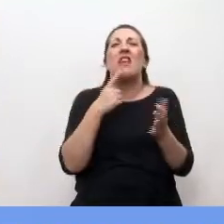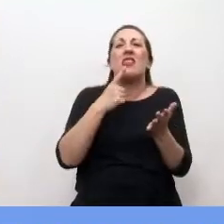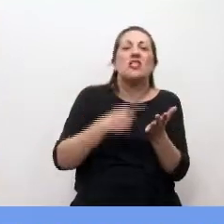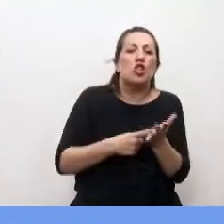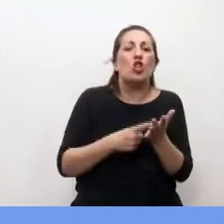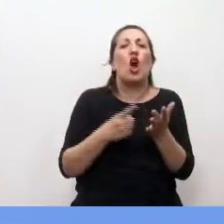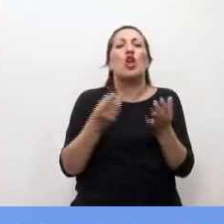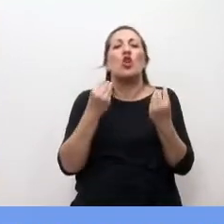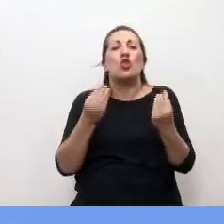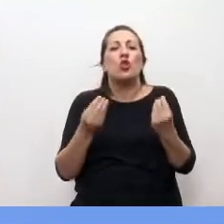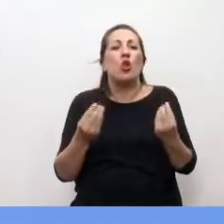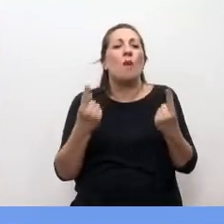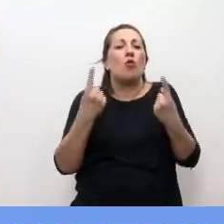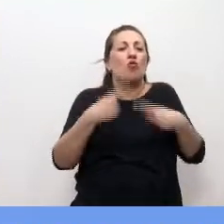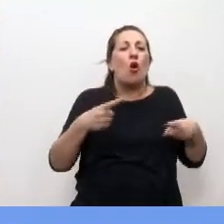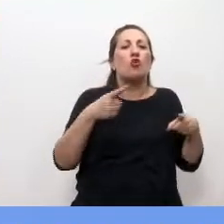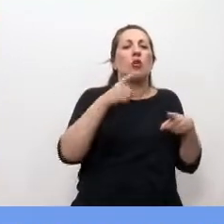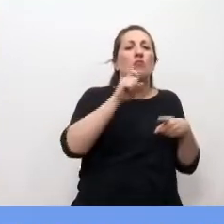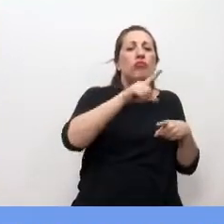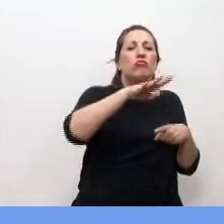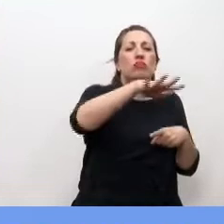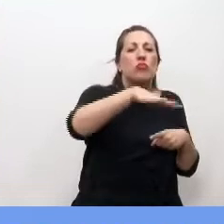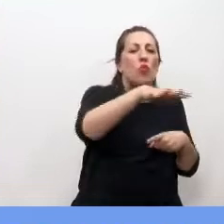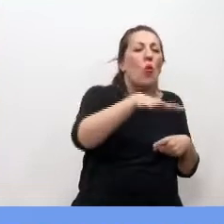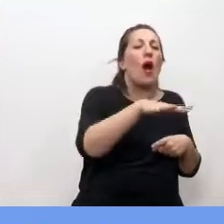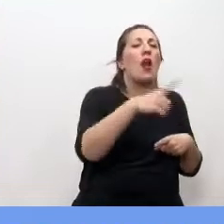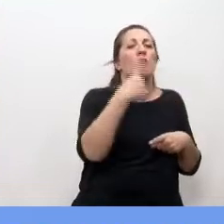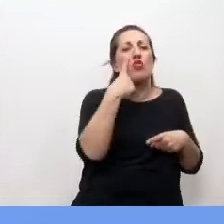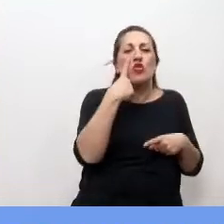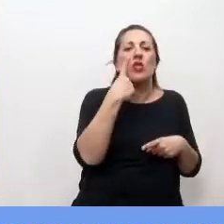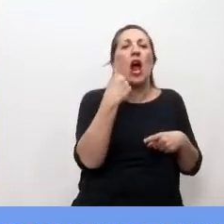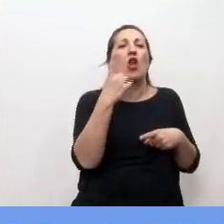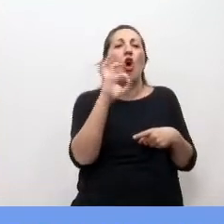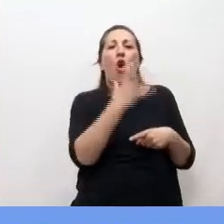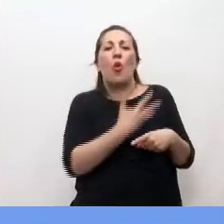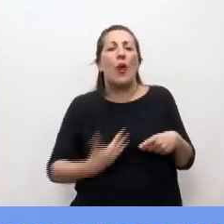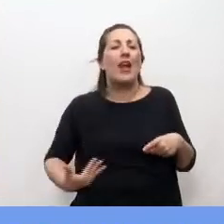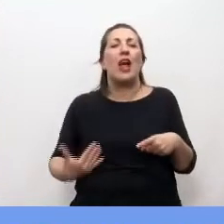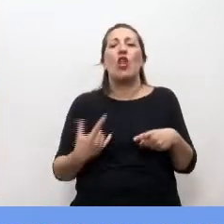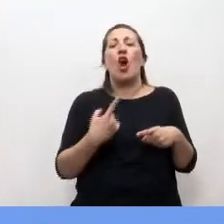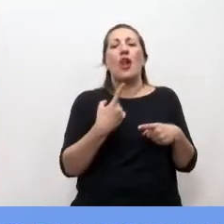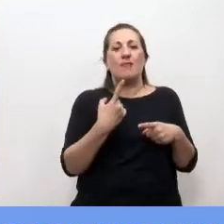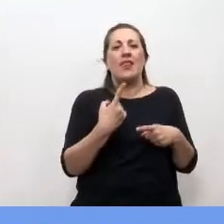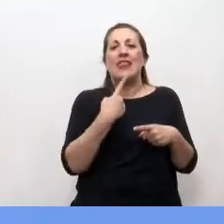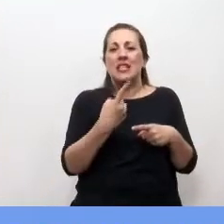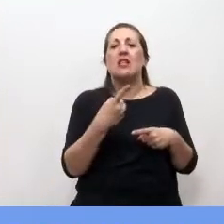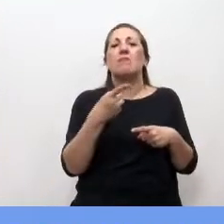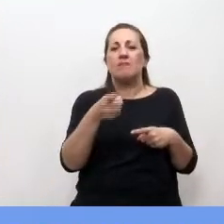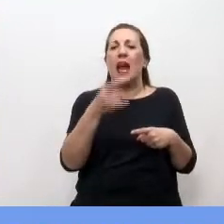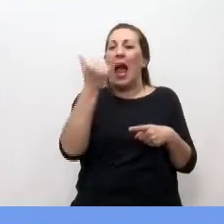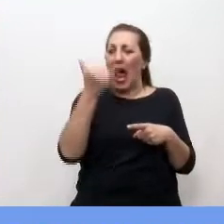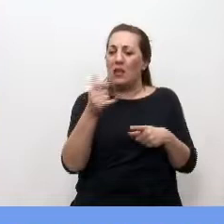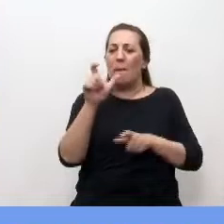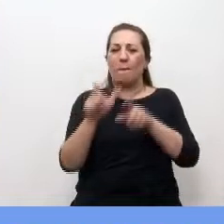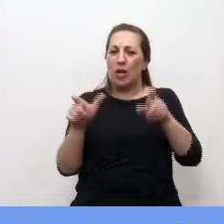sociales con las fuerzas vivas de cada localidad con los limpios con los gobernadores y decir Estas personas existen